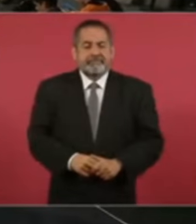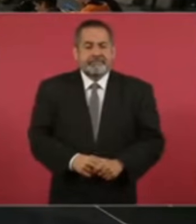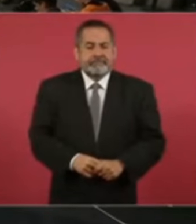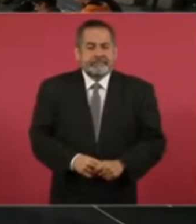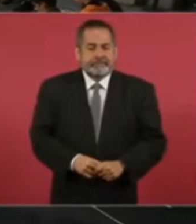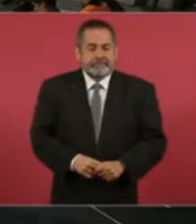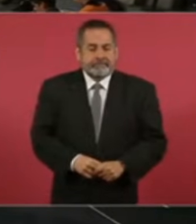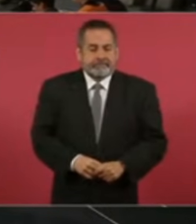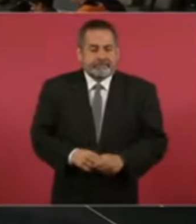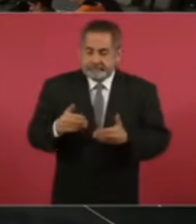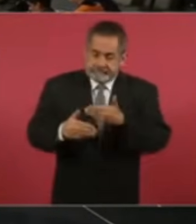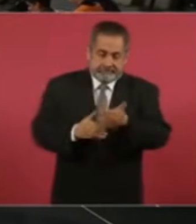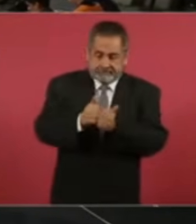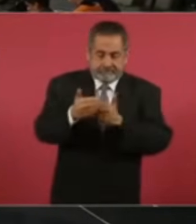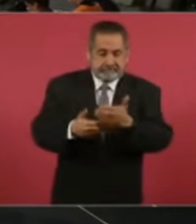No se avanzó